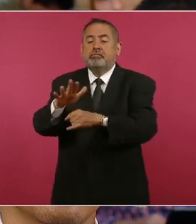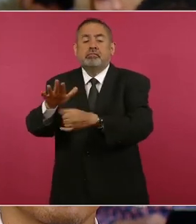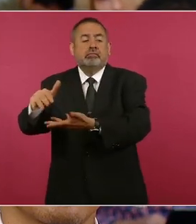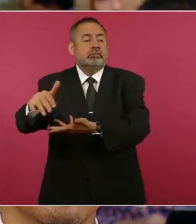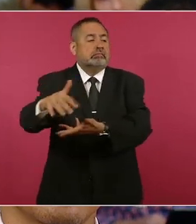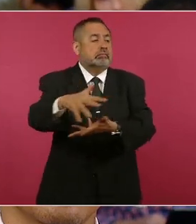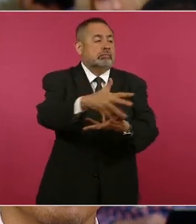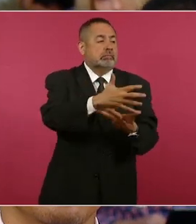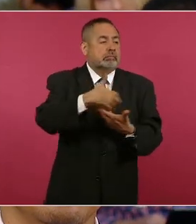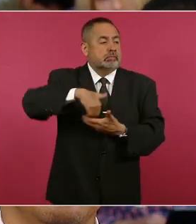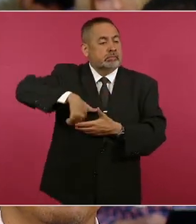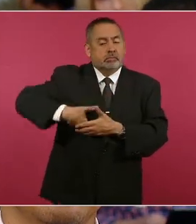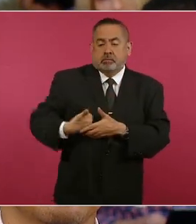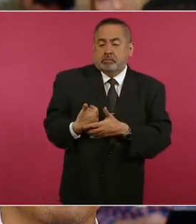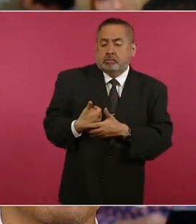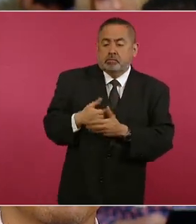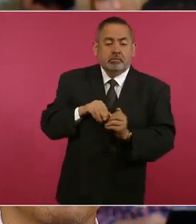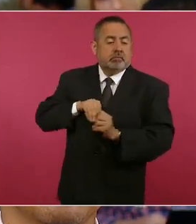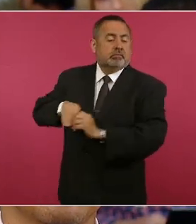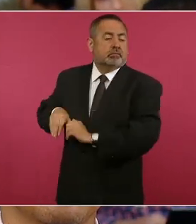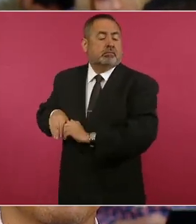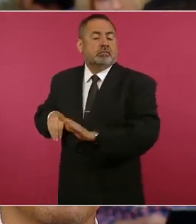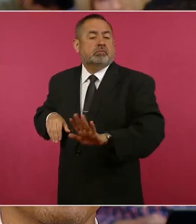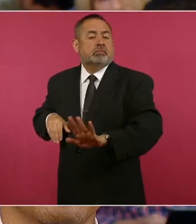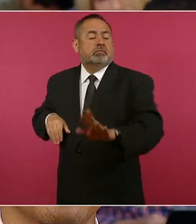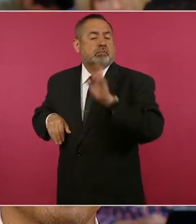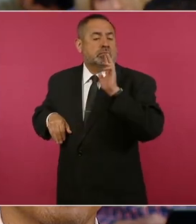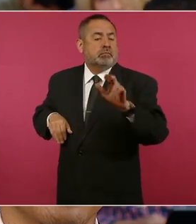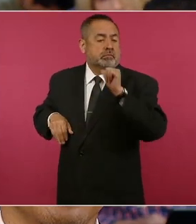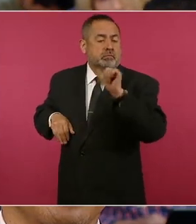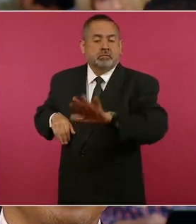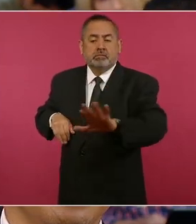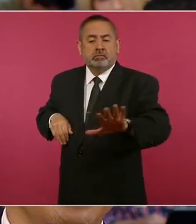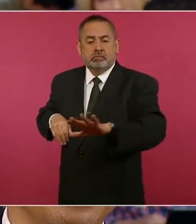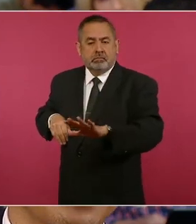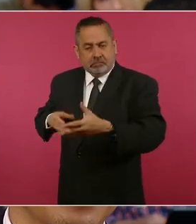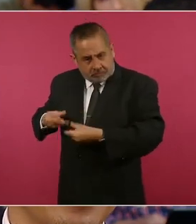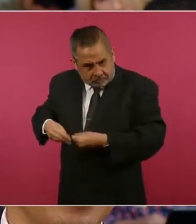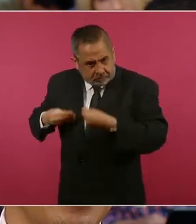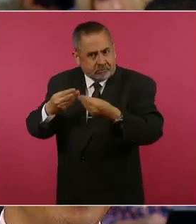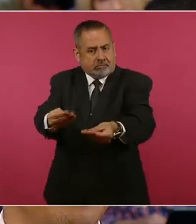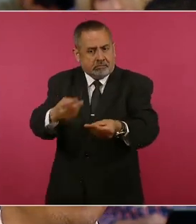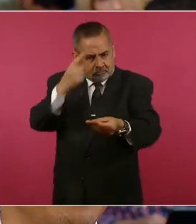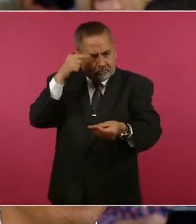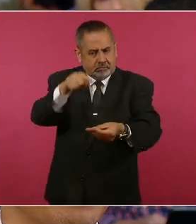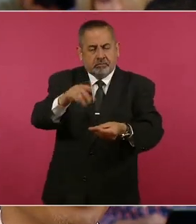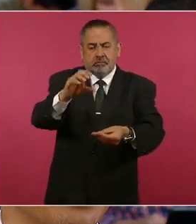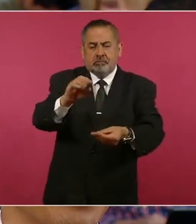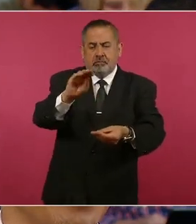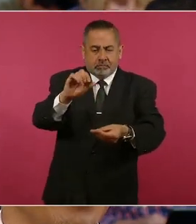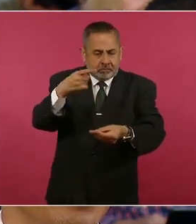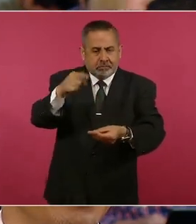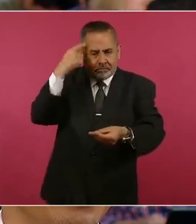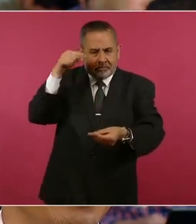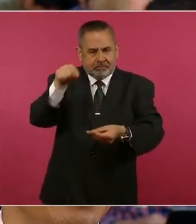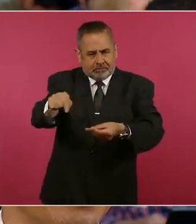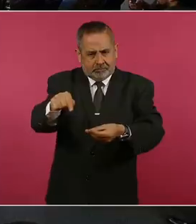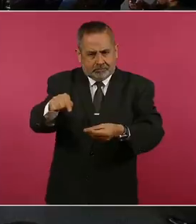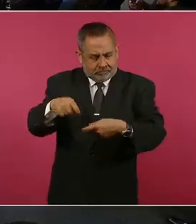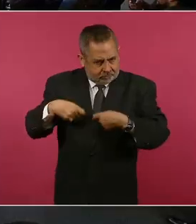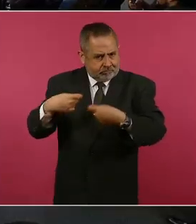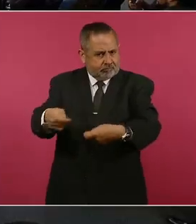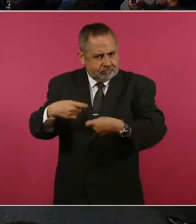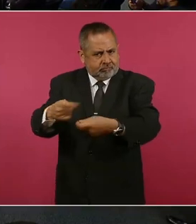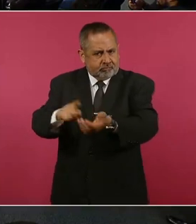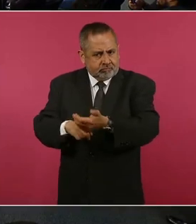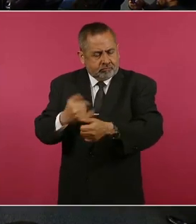Centro Militar de Inteligencia y no se responde a la orden de darla a la propia COBAJ, que es parte del mismo gobierno, eso